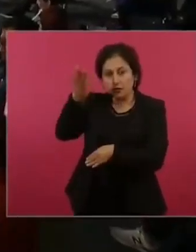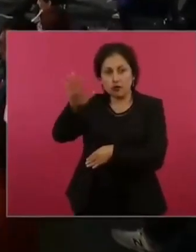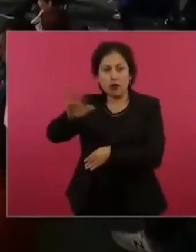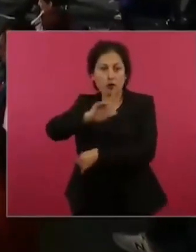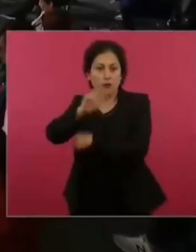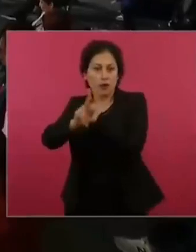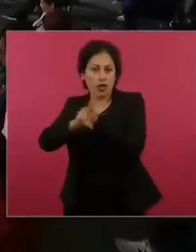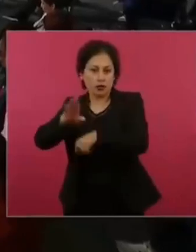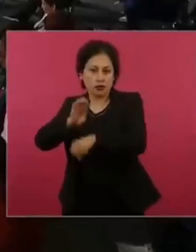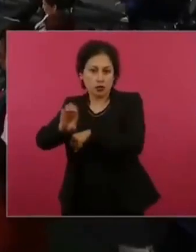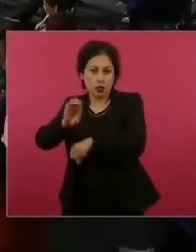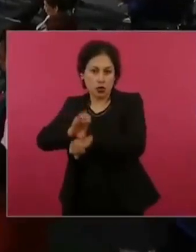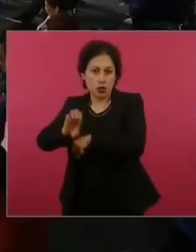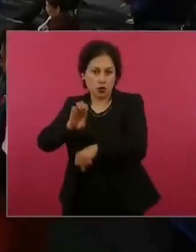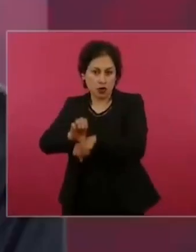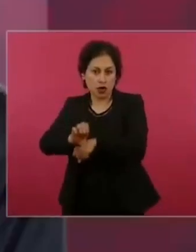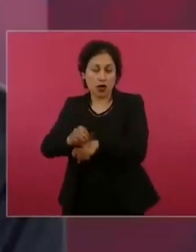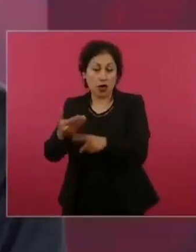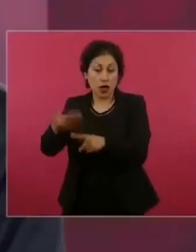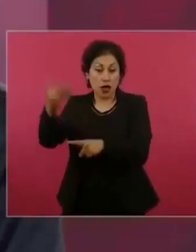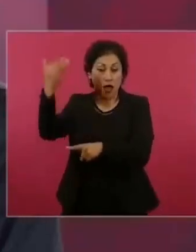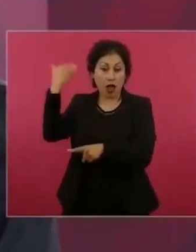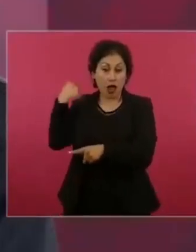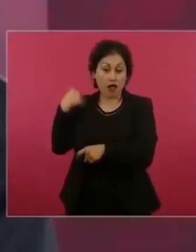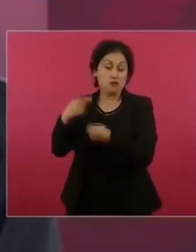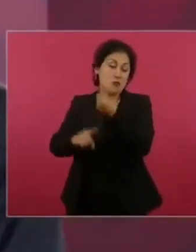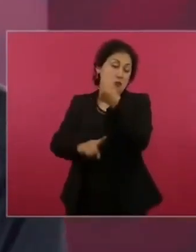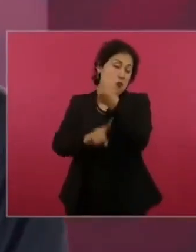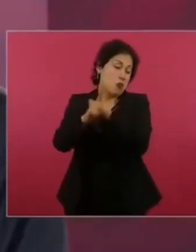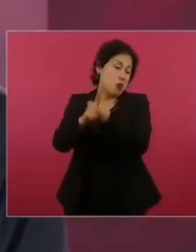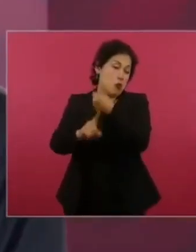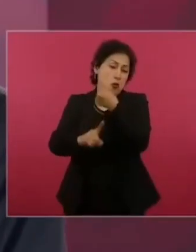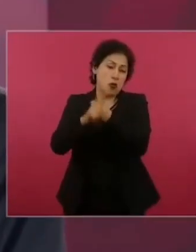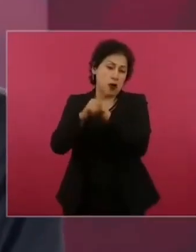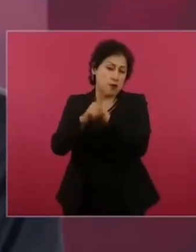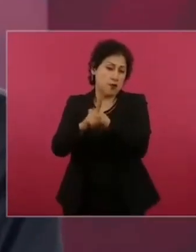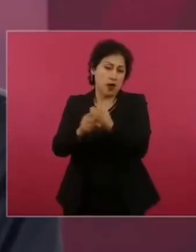país a una crisis profunda